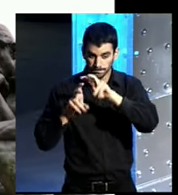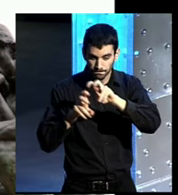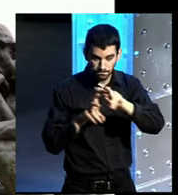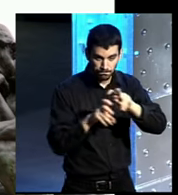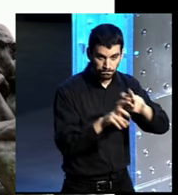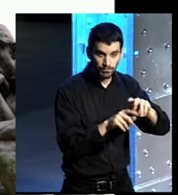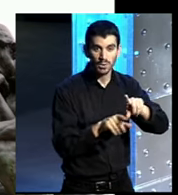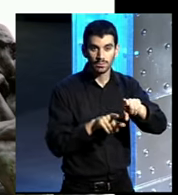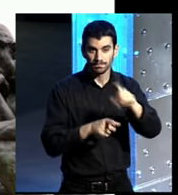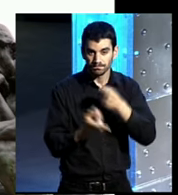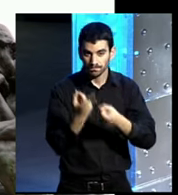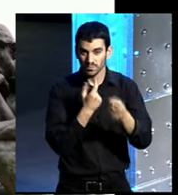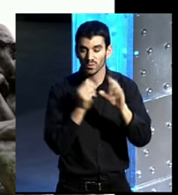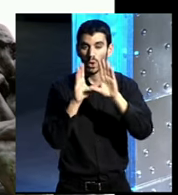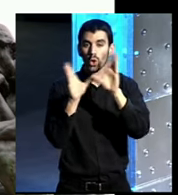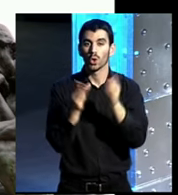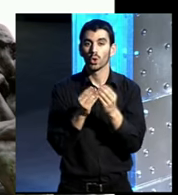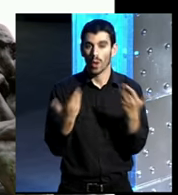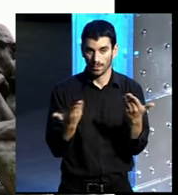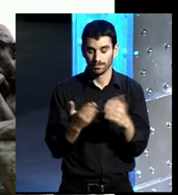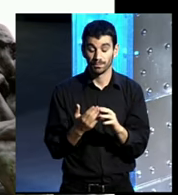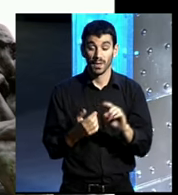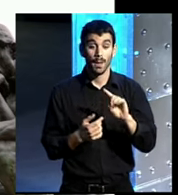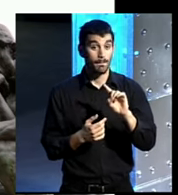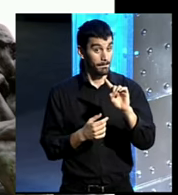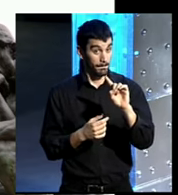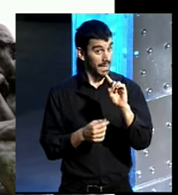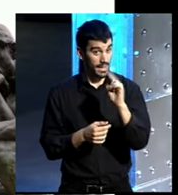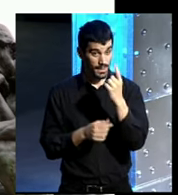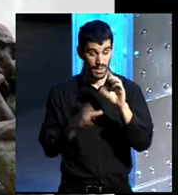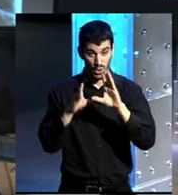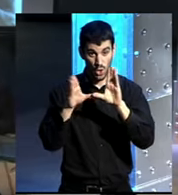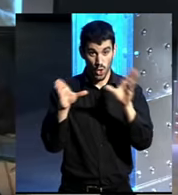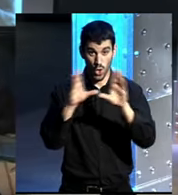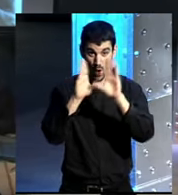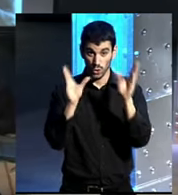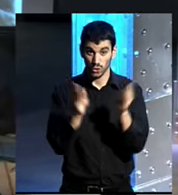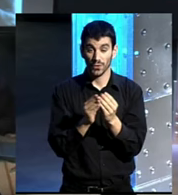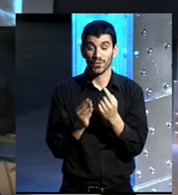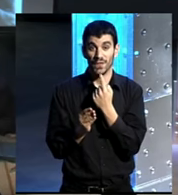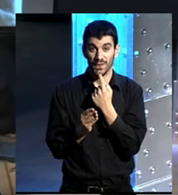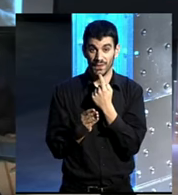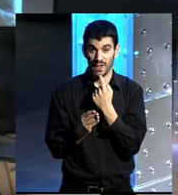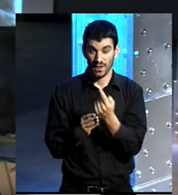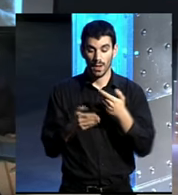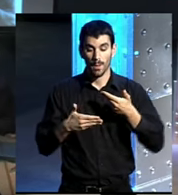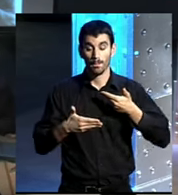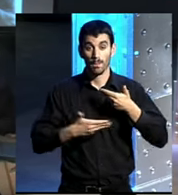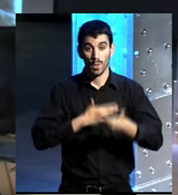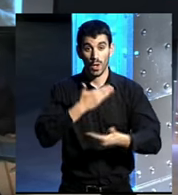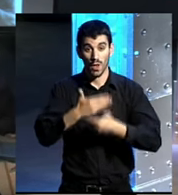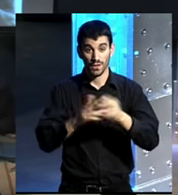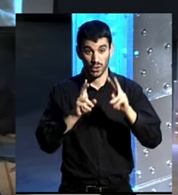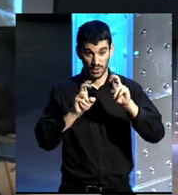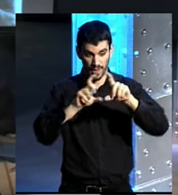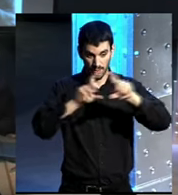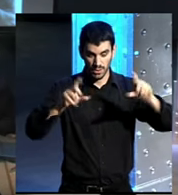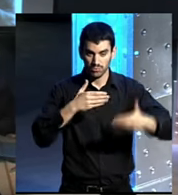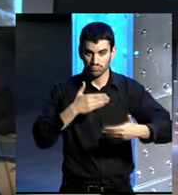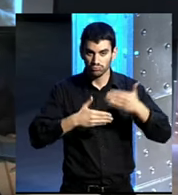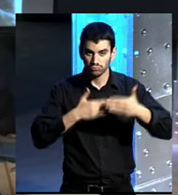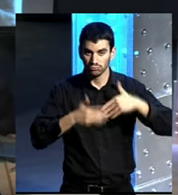extraído. Una de las conclusiones en este ámbito es que dentro del proceso de innovación de las empresas pues ha de